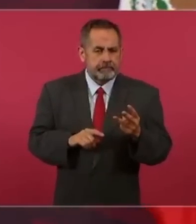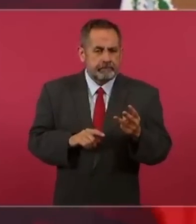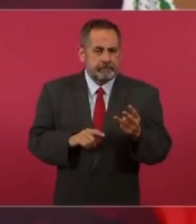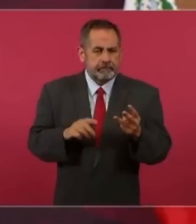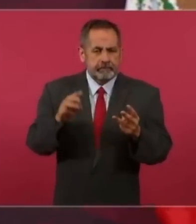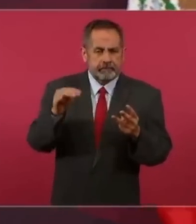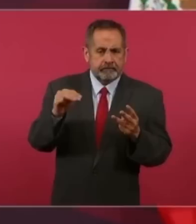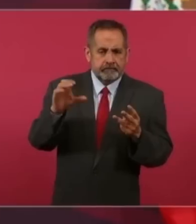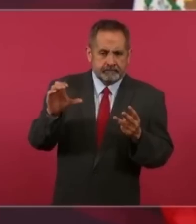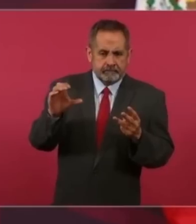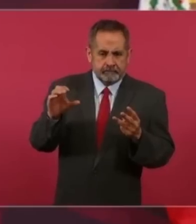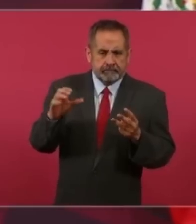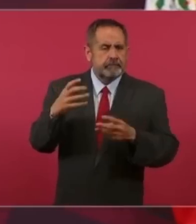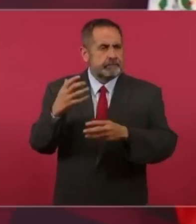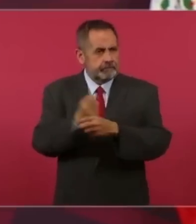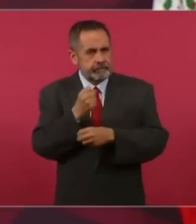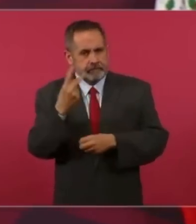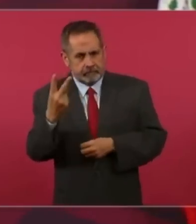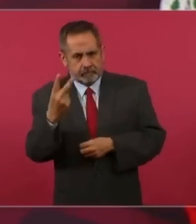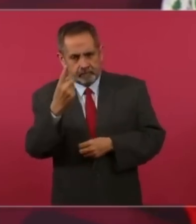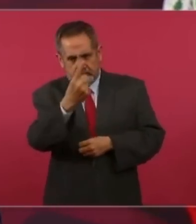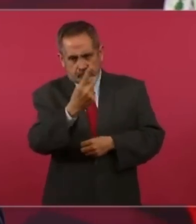El Movimiento Ciudadano tiene dos.